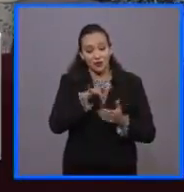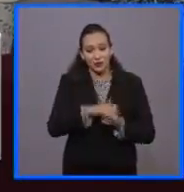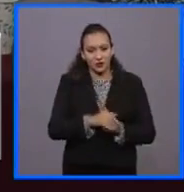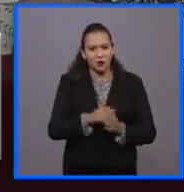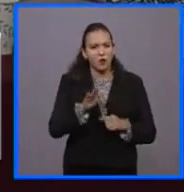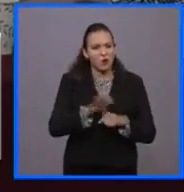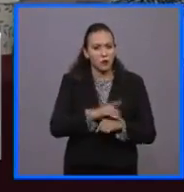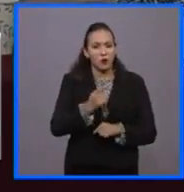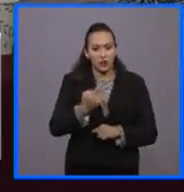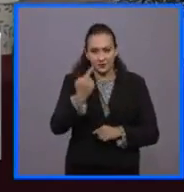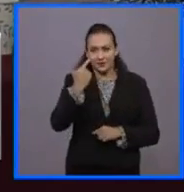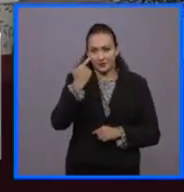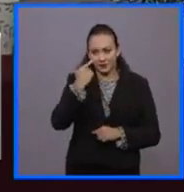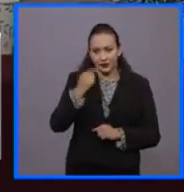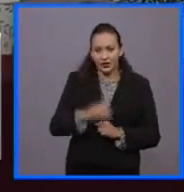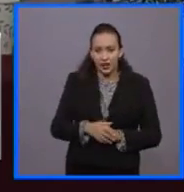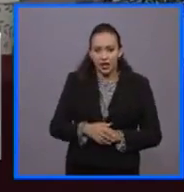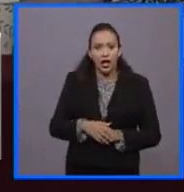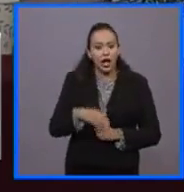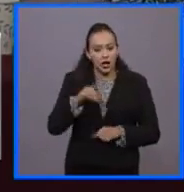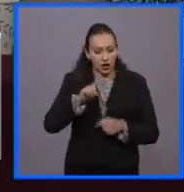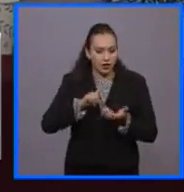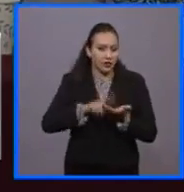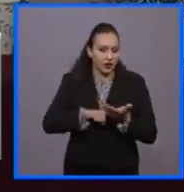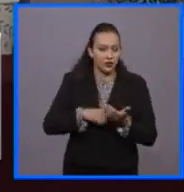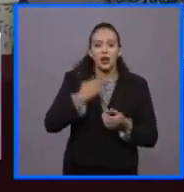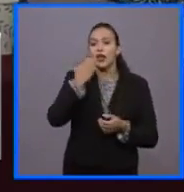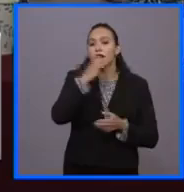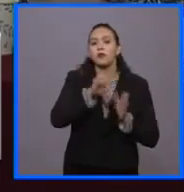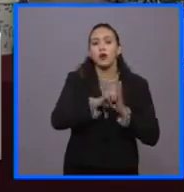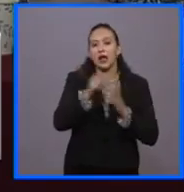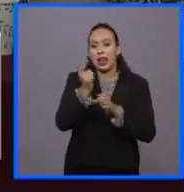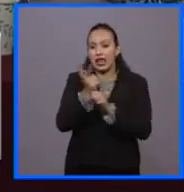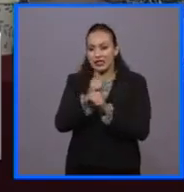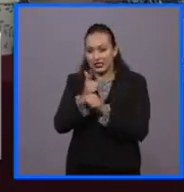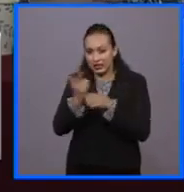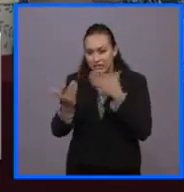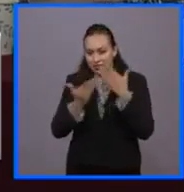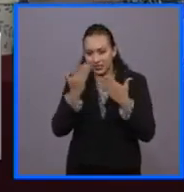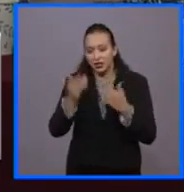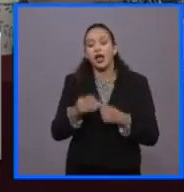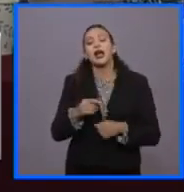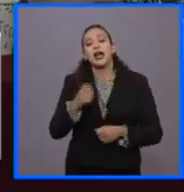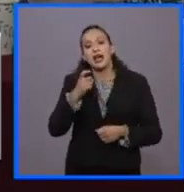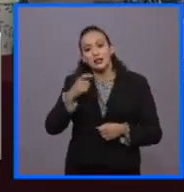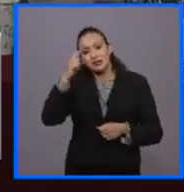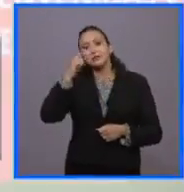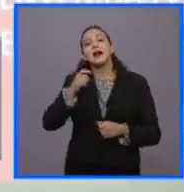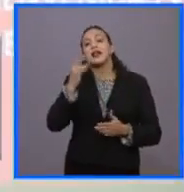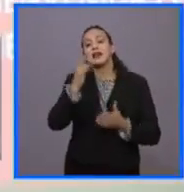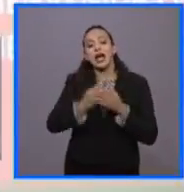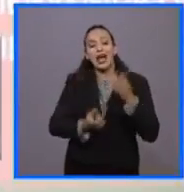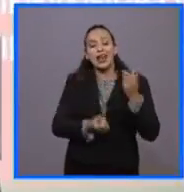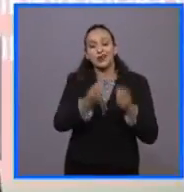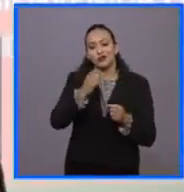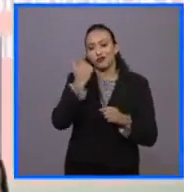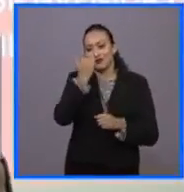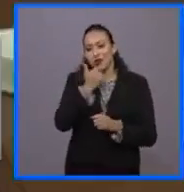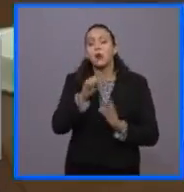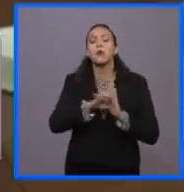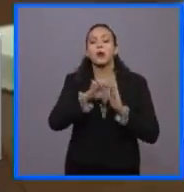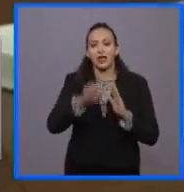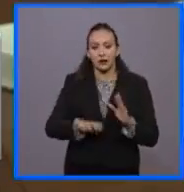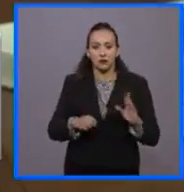se debe a que la continuidad educativa en niveles superiores está diseñada para cierto tipo de estudiantes, aquel que